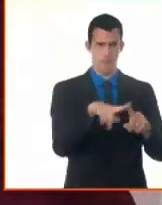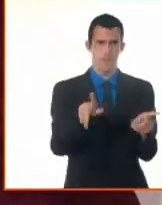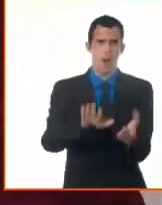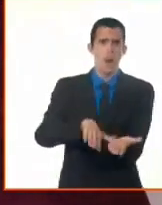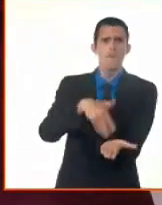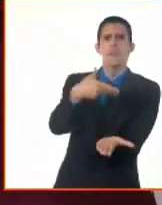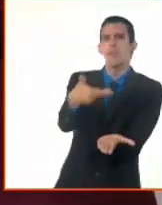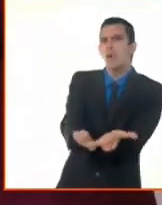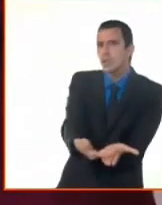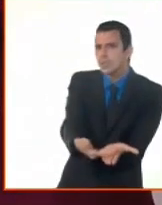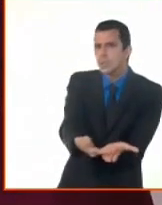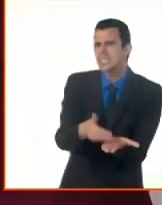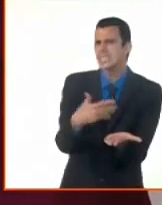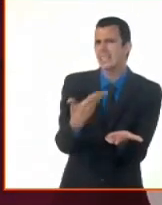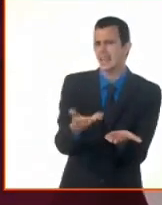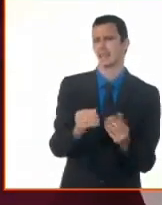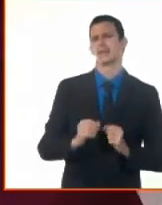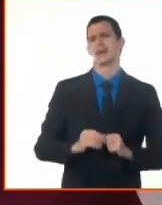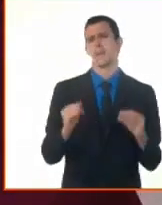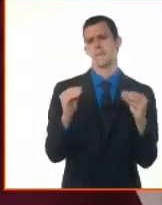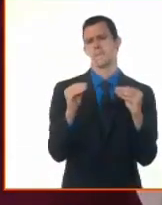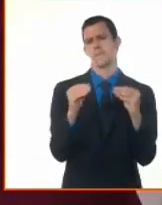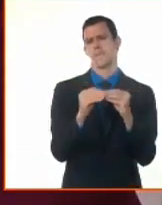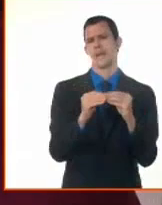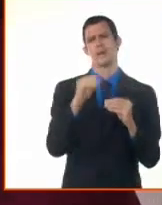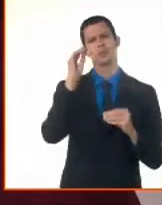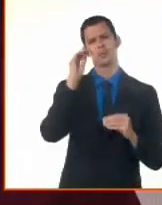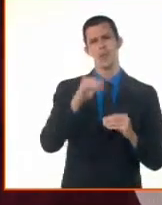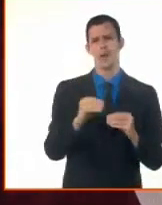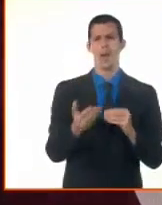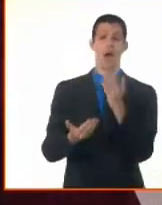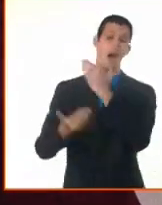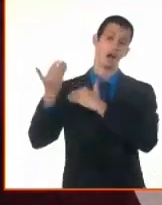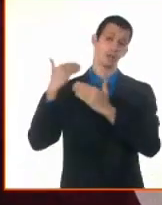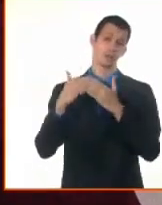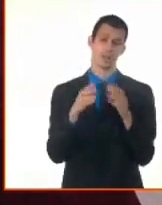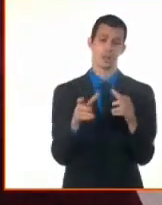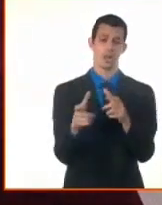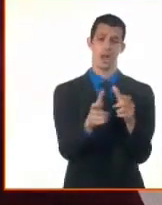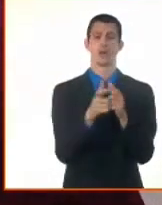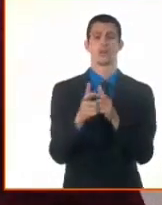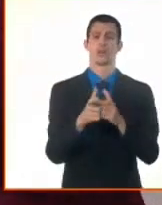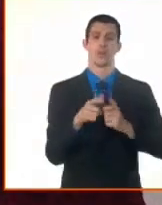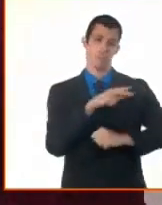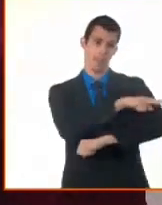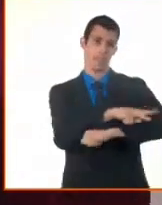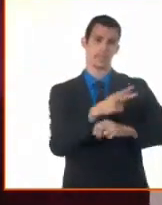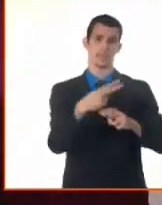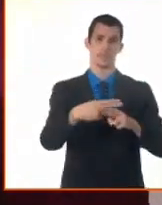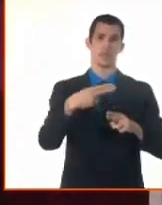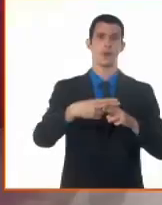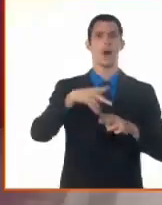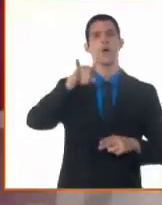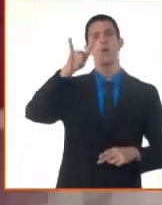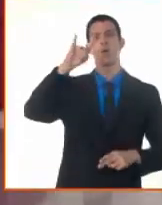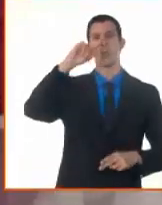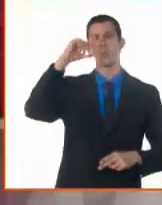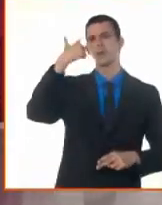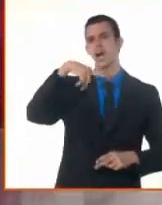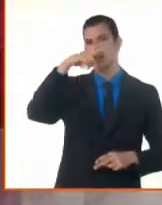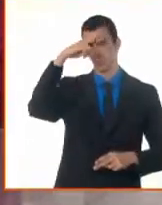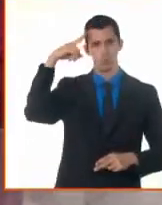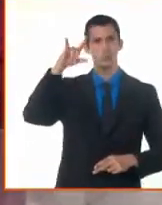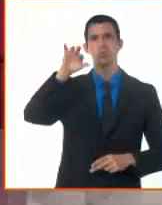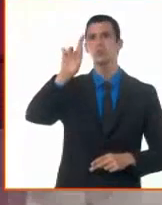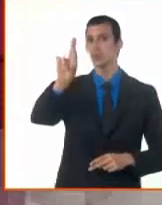fue hasta fue Vaya sin sede se quedaron no se quedaron sin sede sin